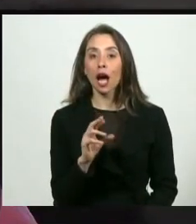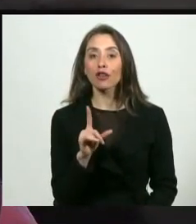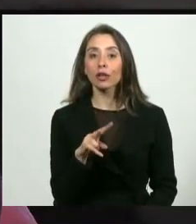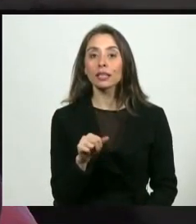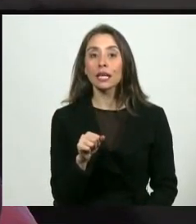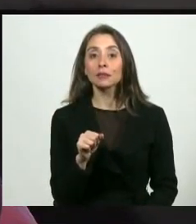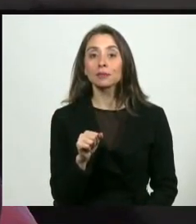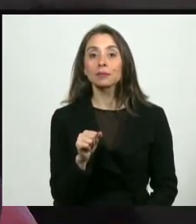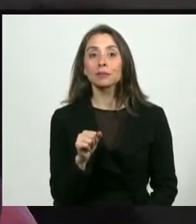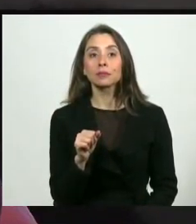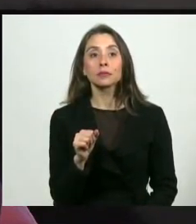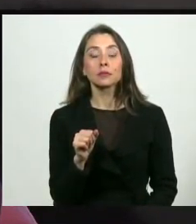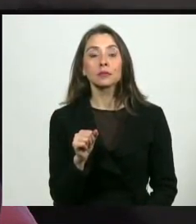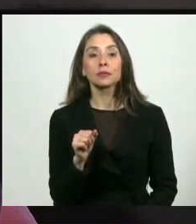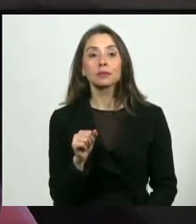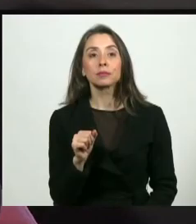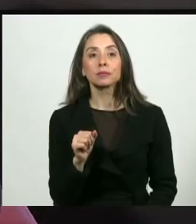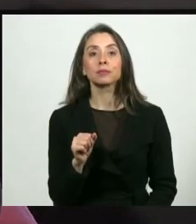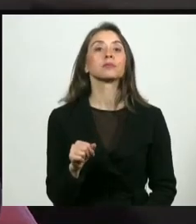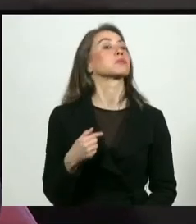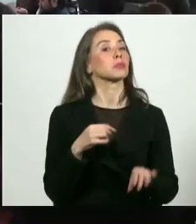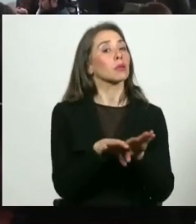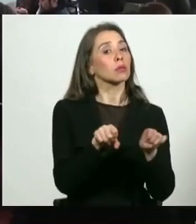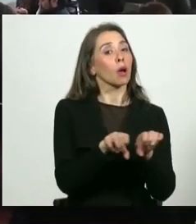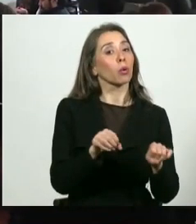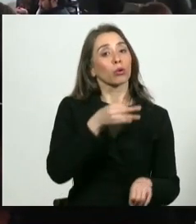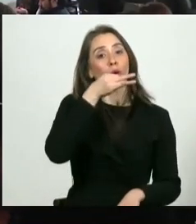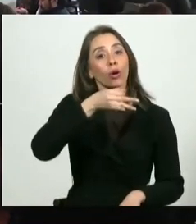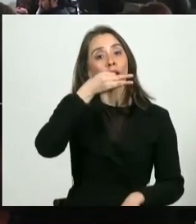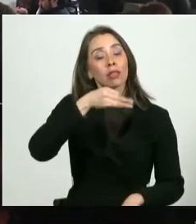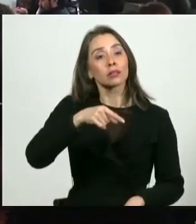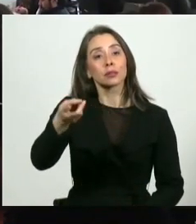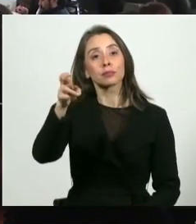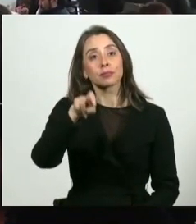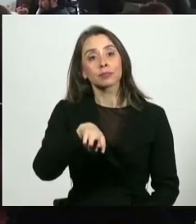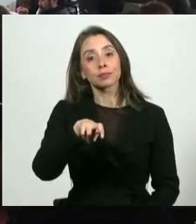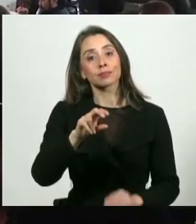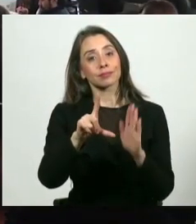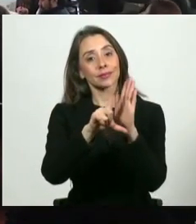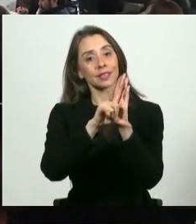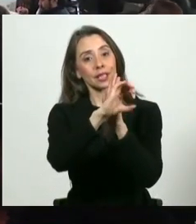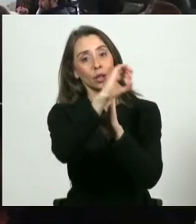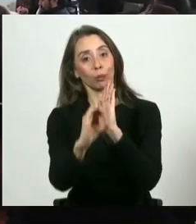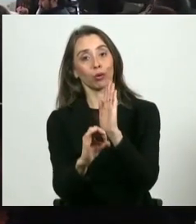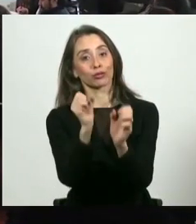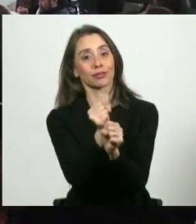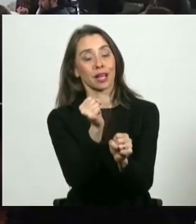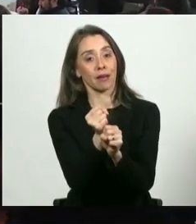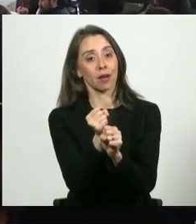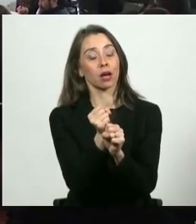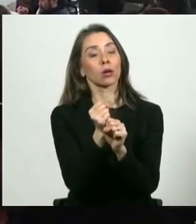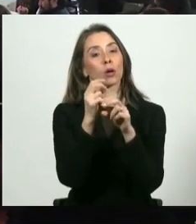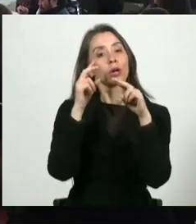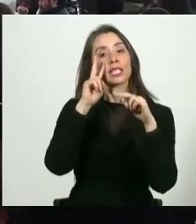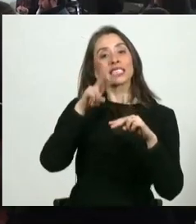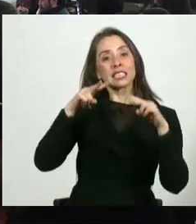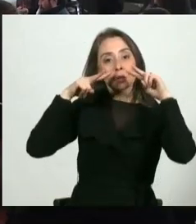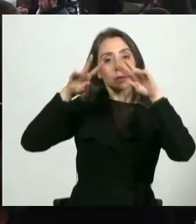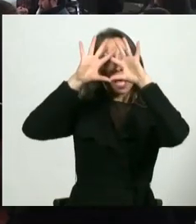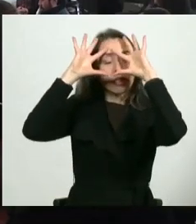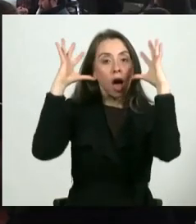Bueno, yo creo que es compartir también lo que se ha dicho hasta ahora, y lo vuelvo a reiterar. Creo que una ley de cuotas sin una mirada integral no